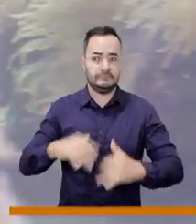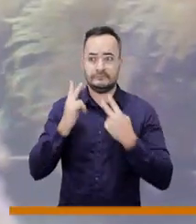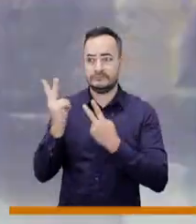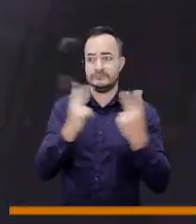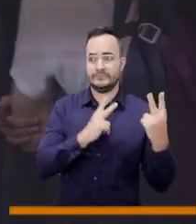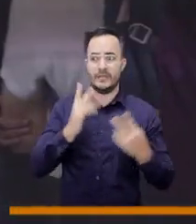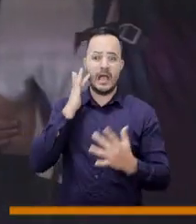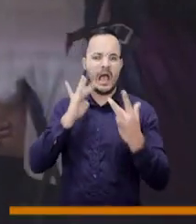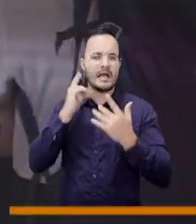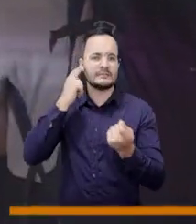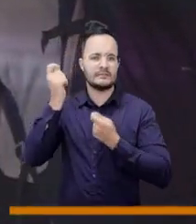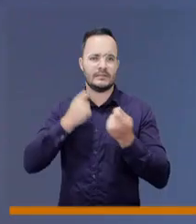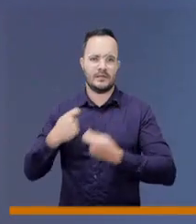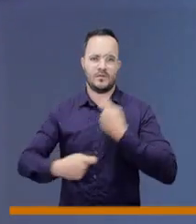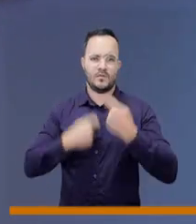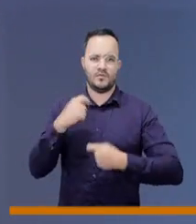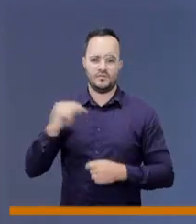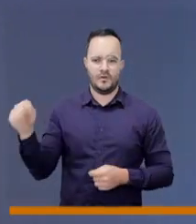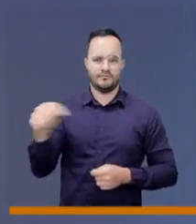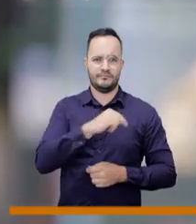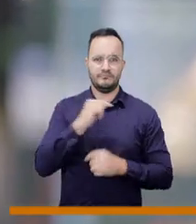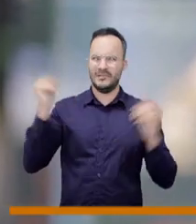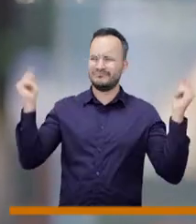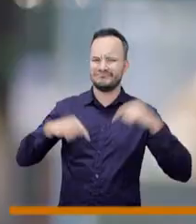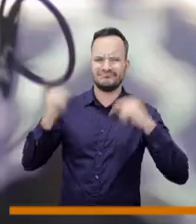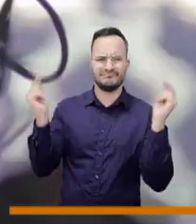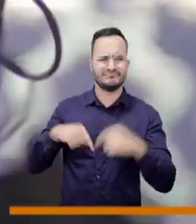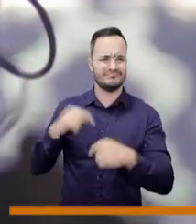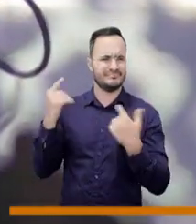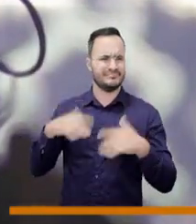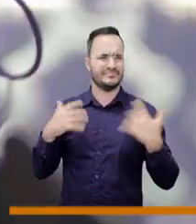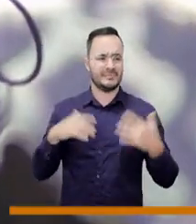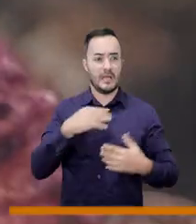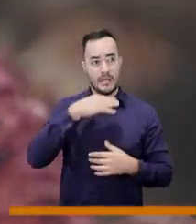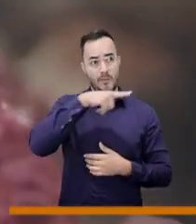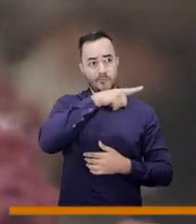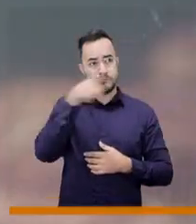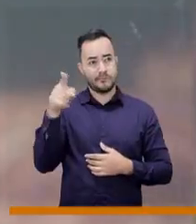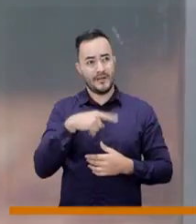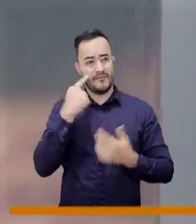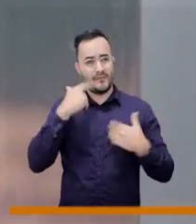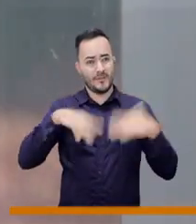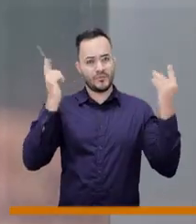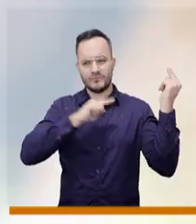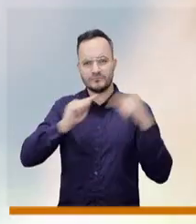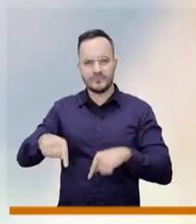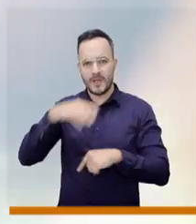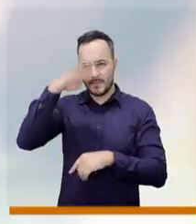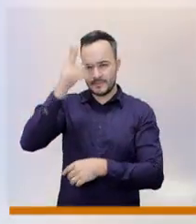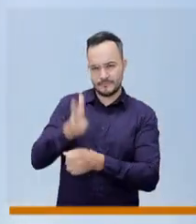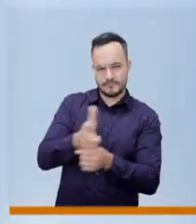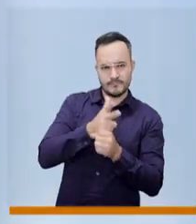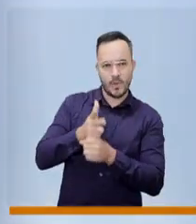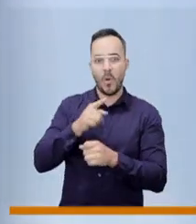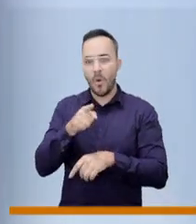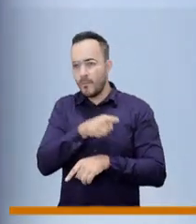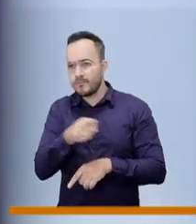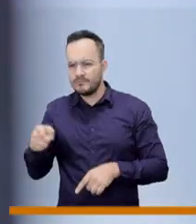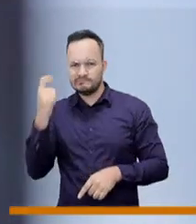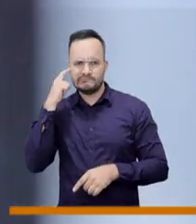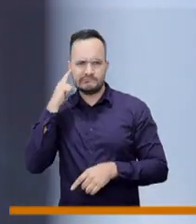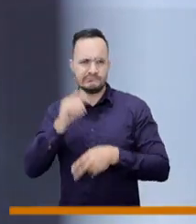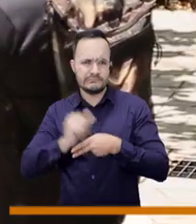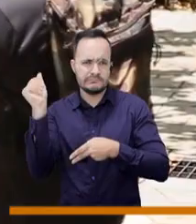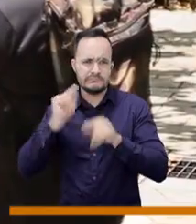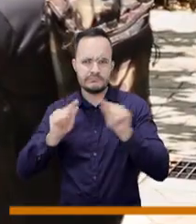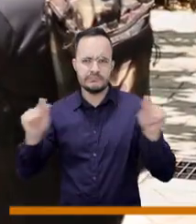un clúster que hoy se vuelve referente internacional y muchos artistas vienen a hacer sus videos a Medellín o utilizan el talento